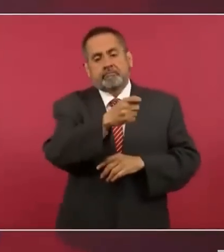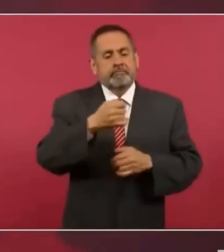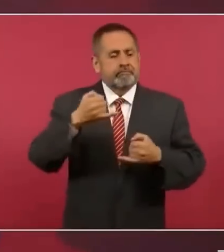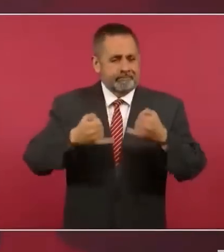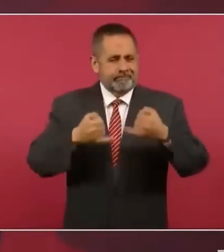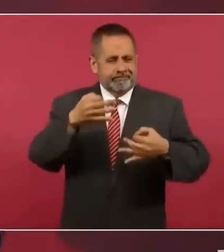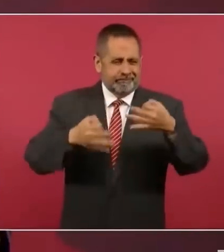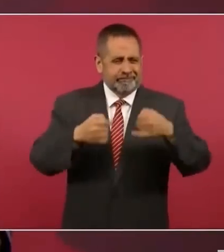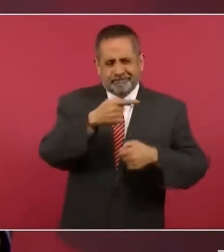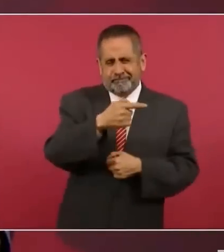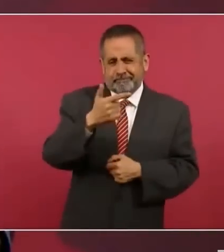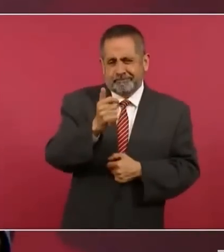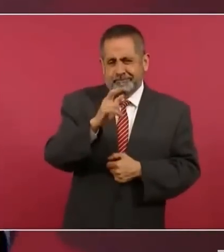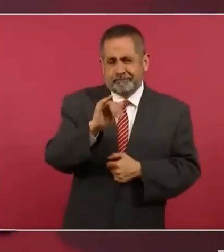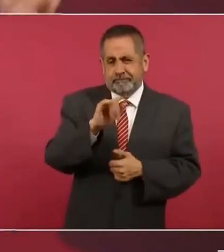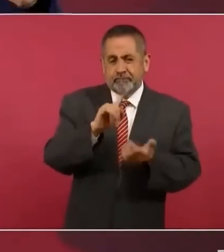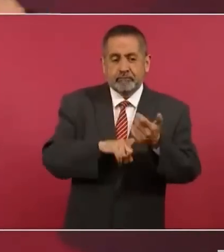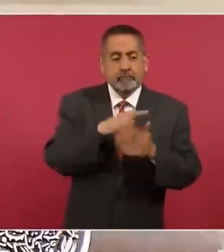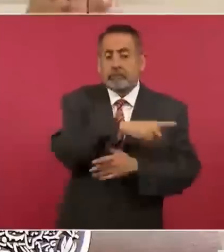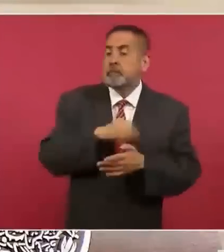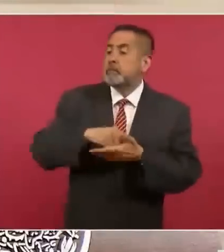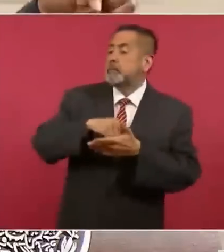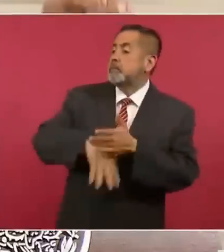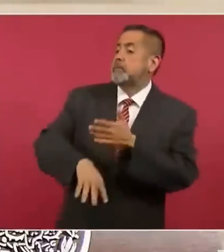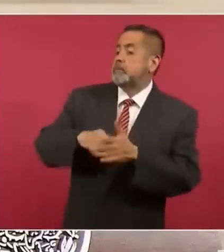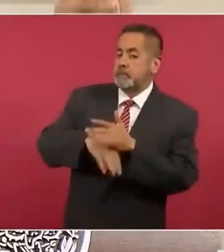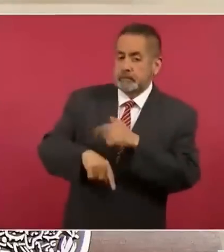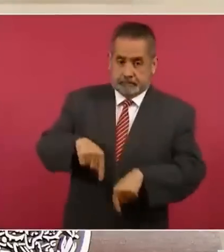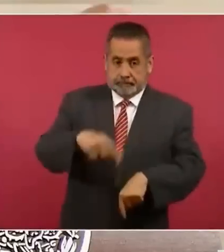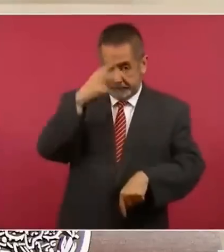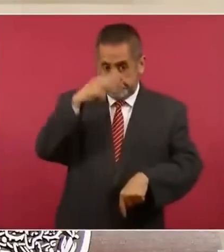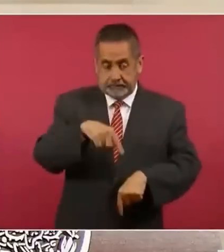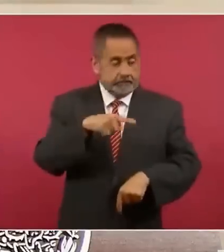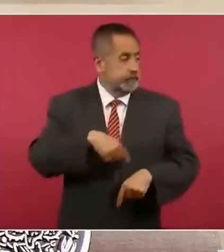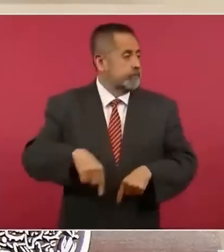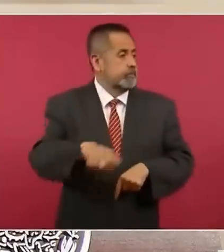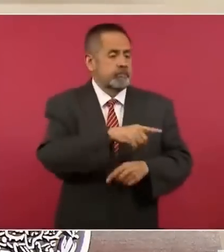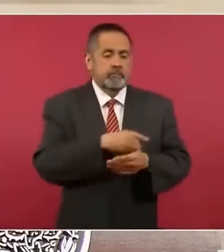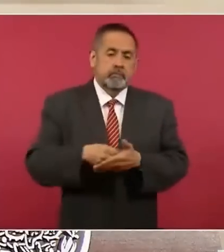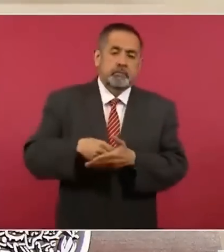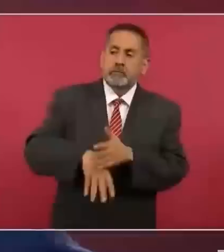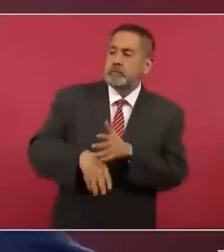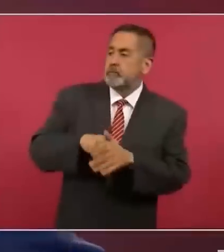tratar el tema en México, los medios